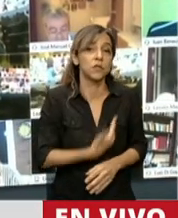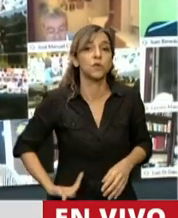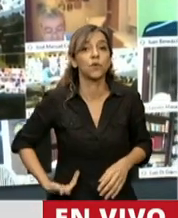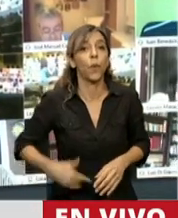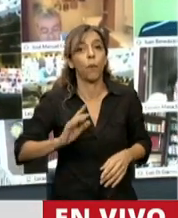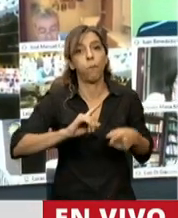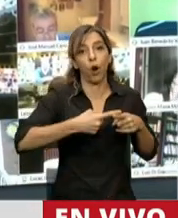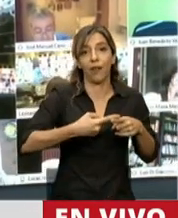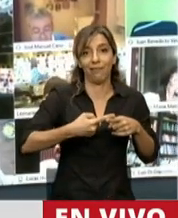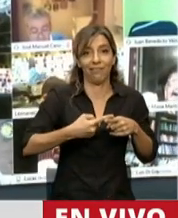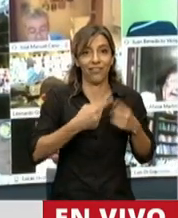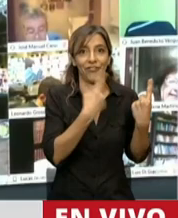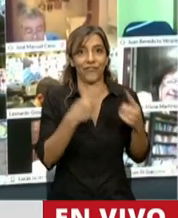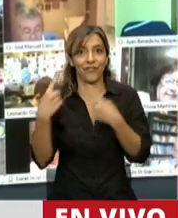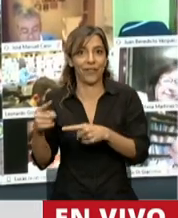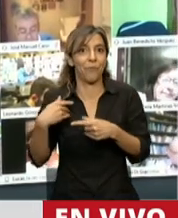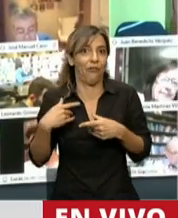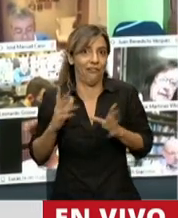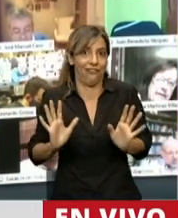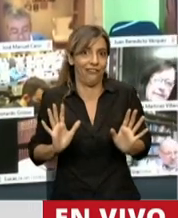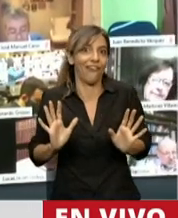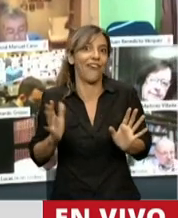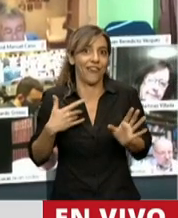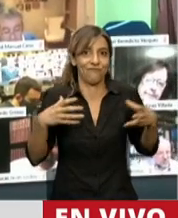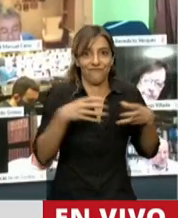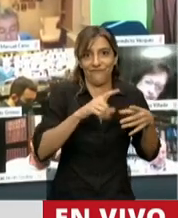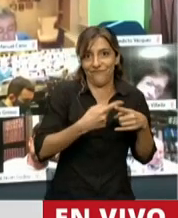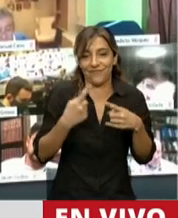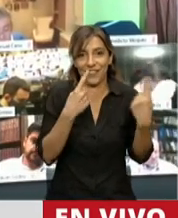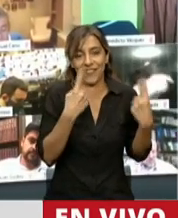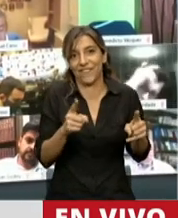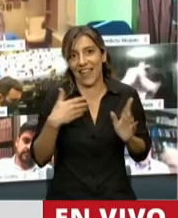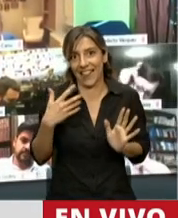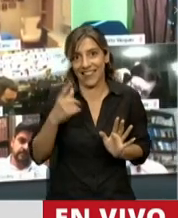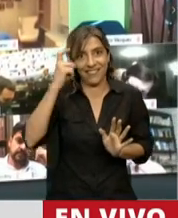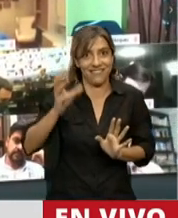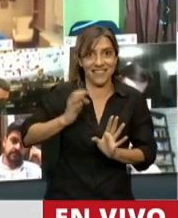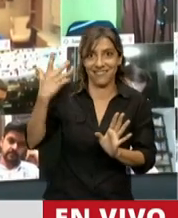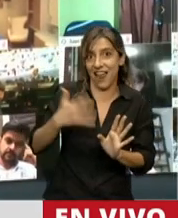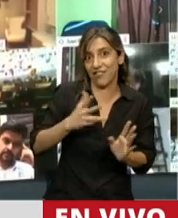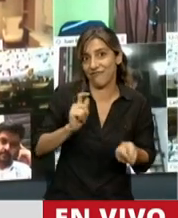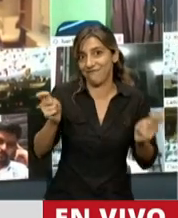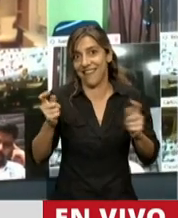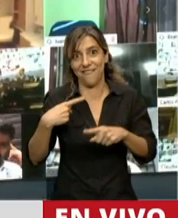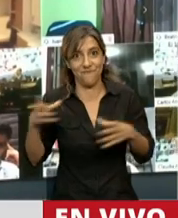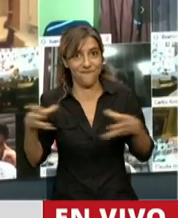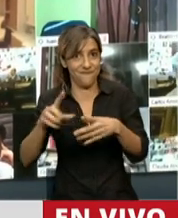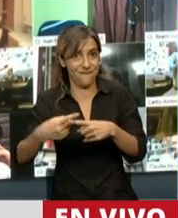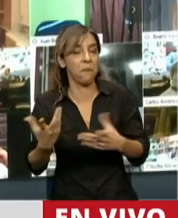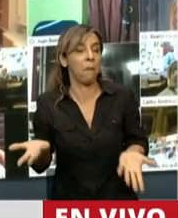responsabilidades. Parecería que los últimos 10 años fueron todo lo mismo. Y como todo diagnóstico tiene que estar fundado en datos de la realidad, yo traje algunos.